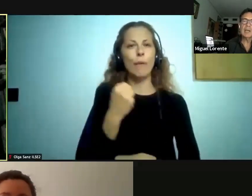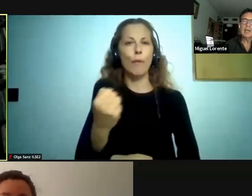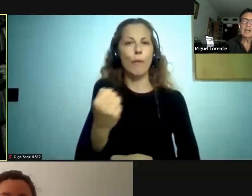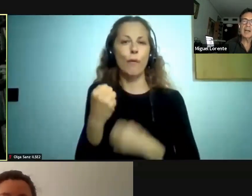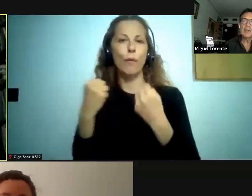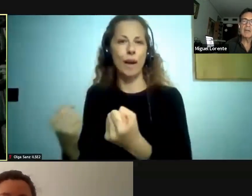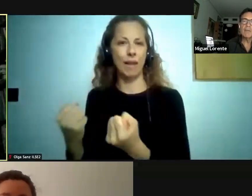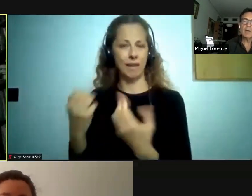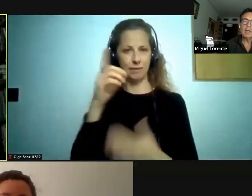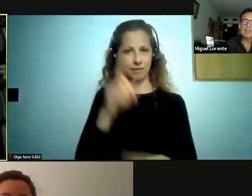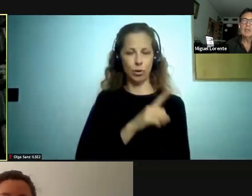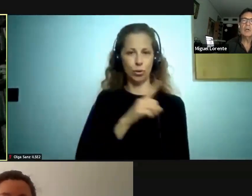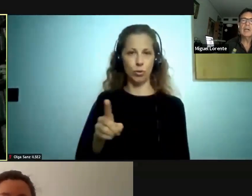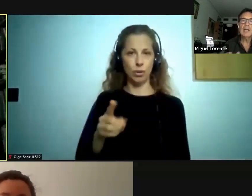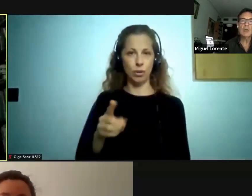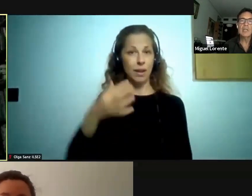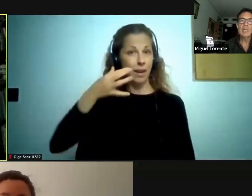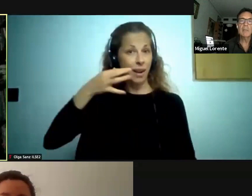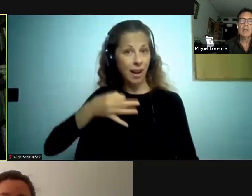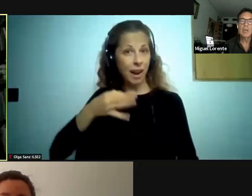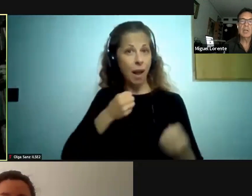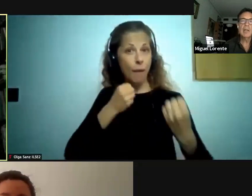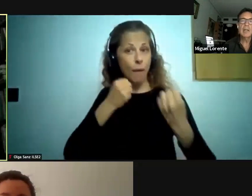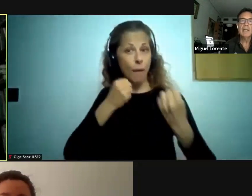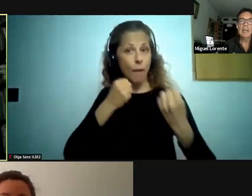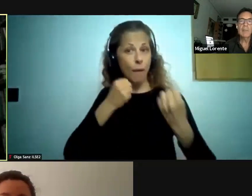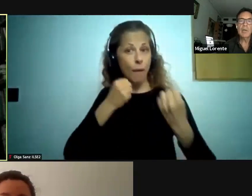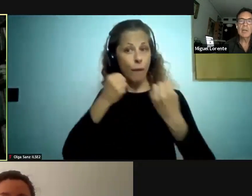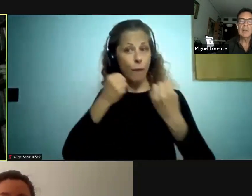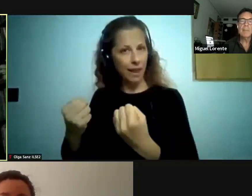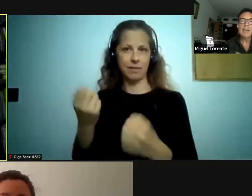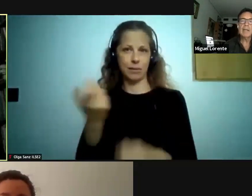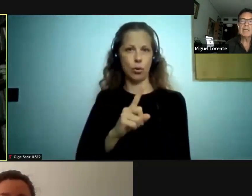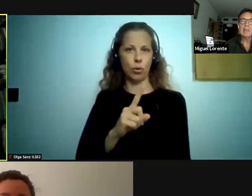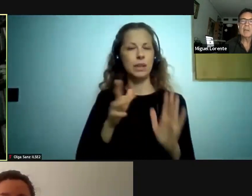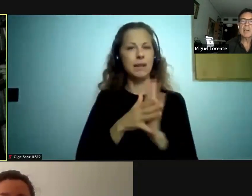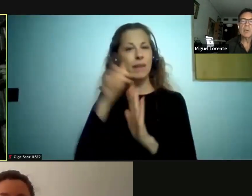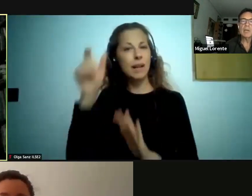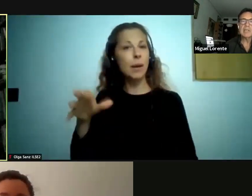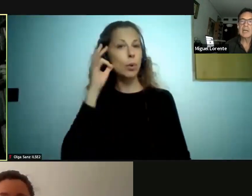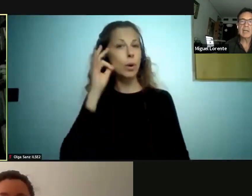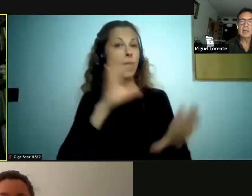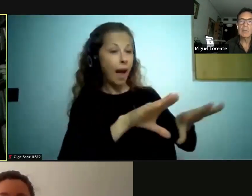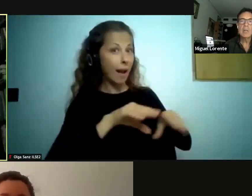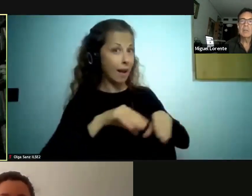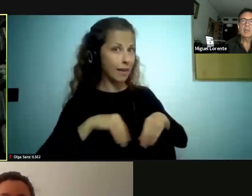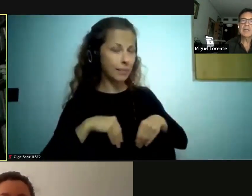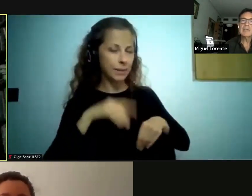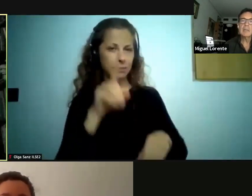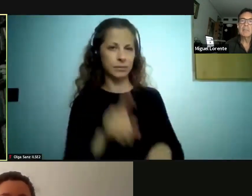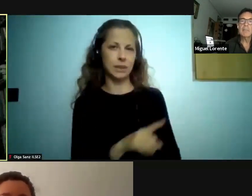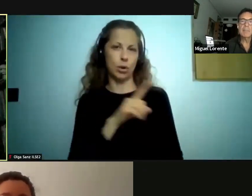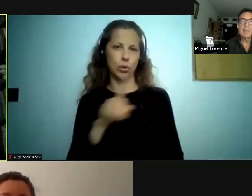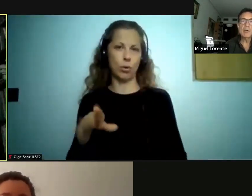la clave no está en el grado de fuerza, sino en el consentimiento de la mujer para que se lleve a cabo esa